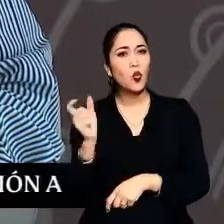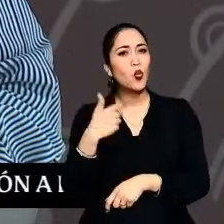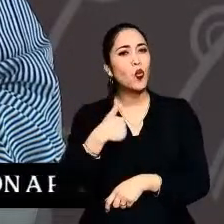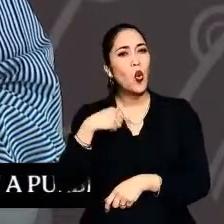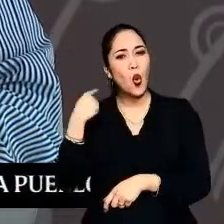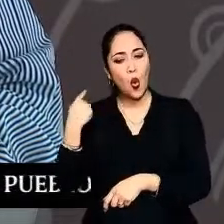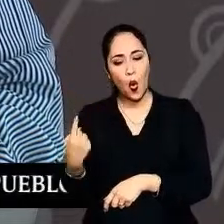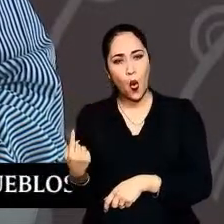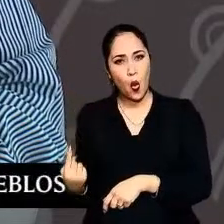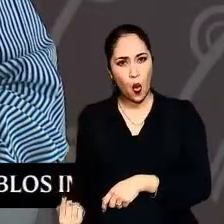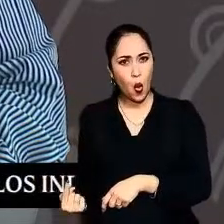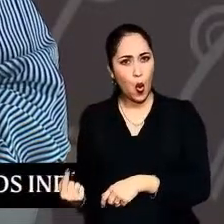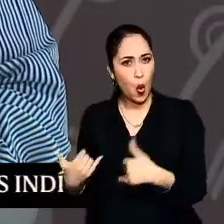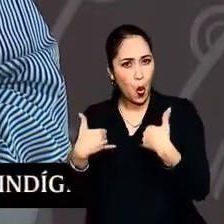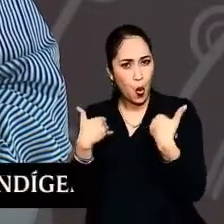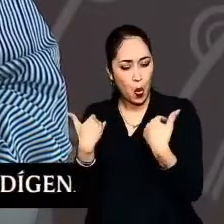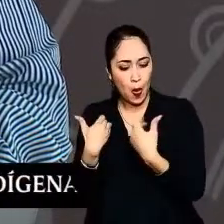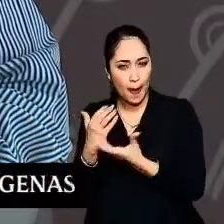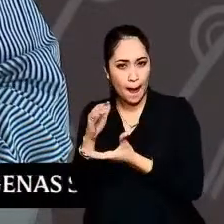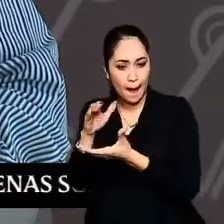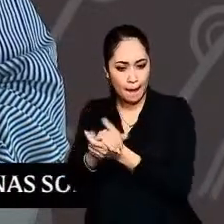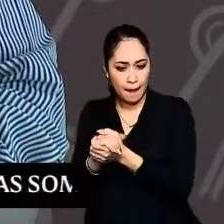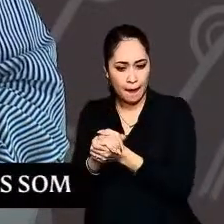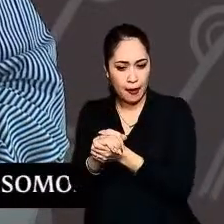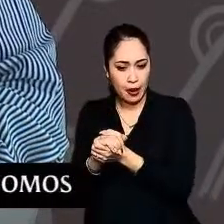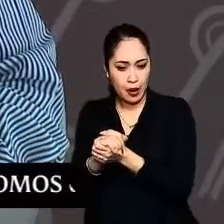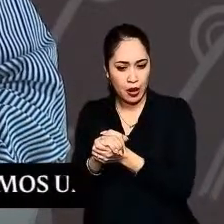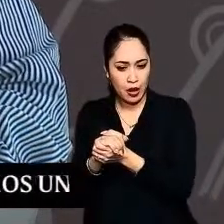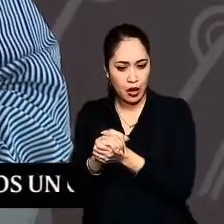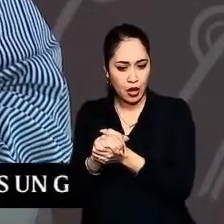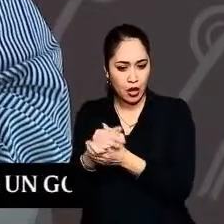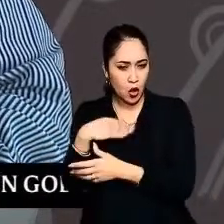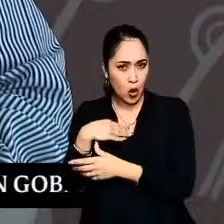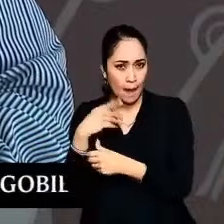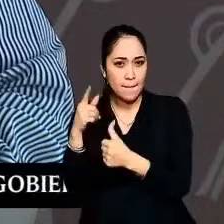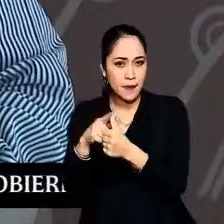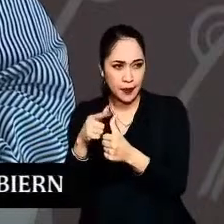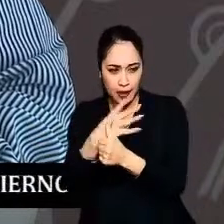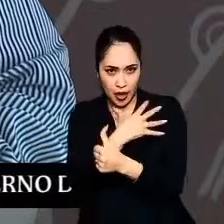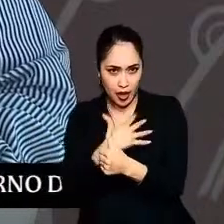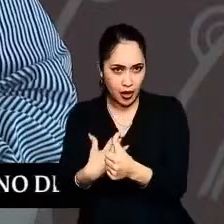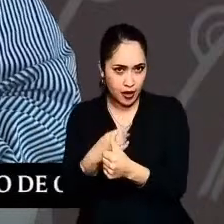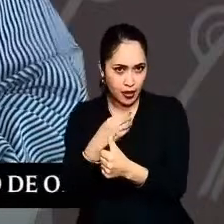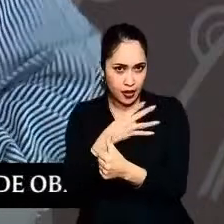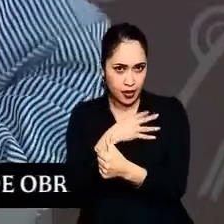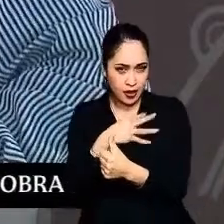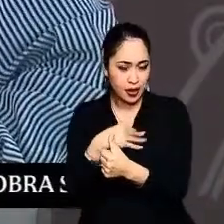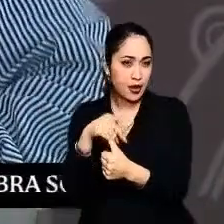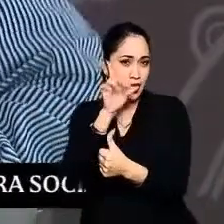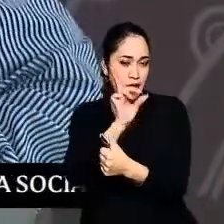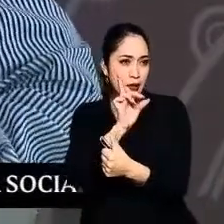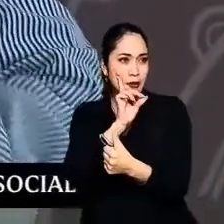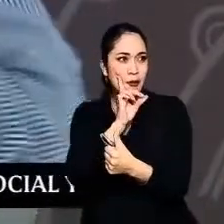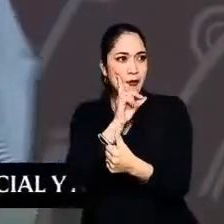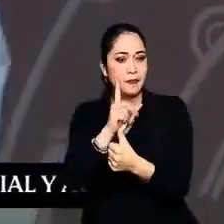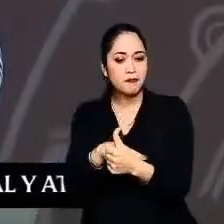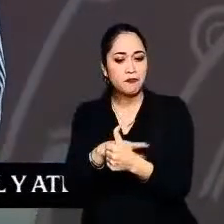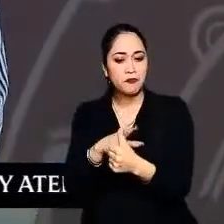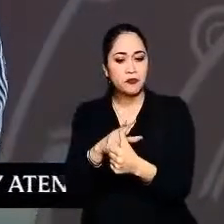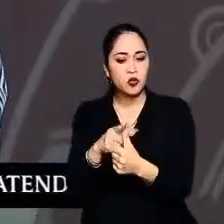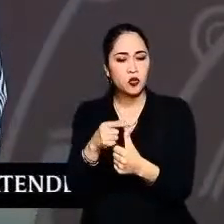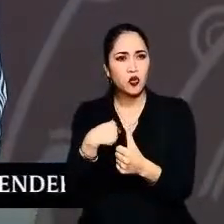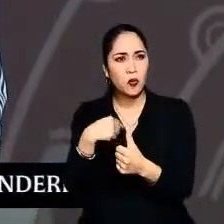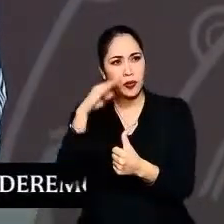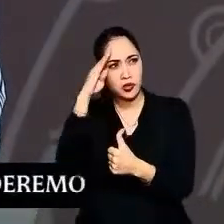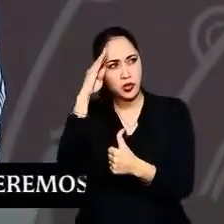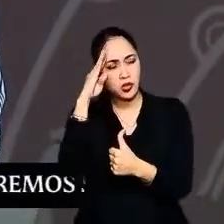recién me casé, empecé a tener la hija, fue la primera. Después de eso dije yo, voy a